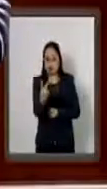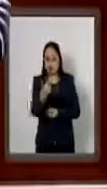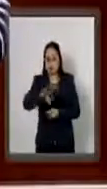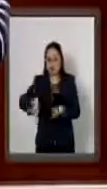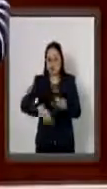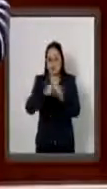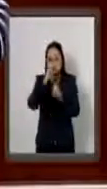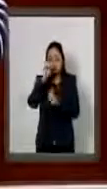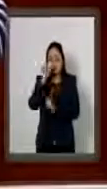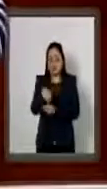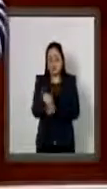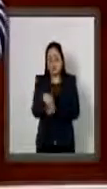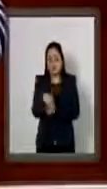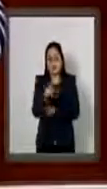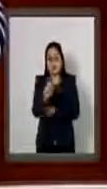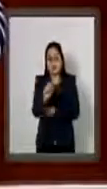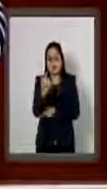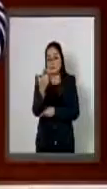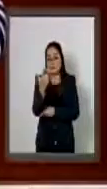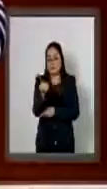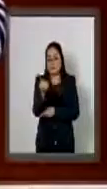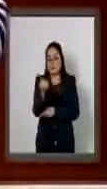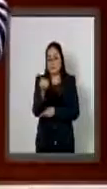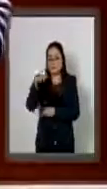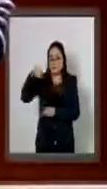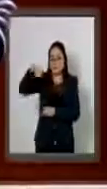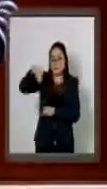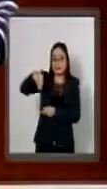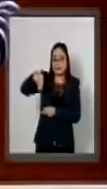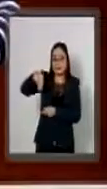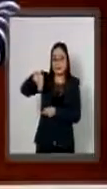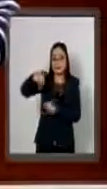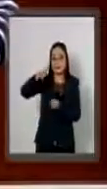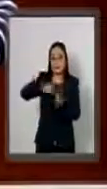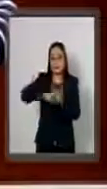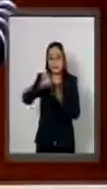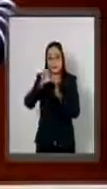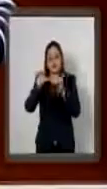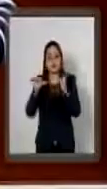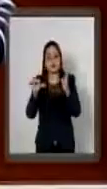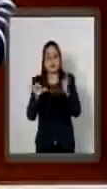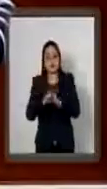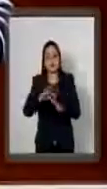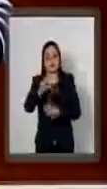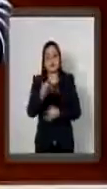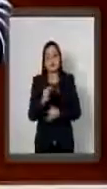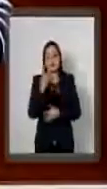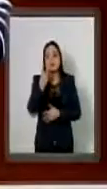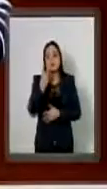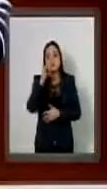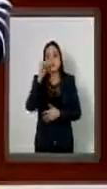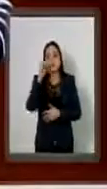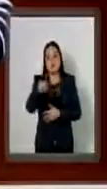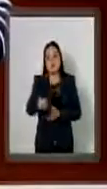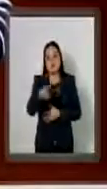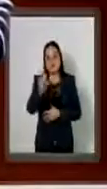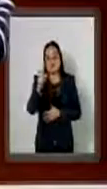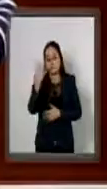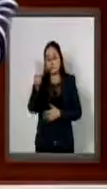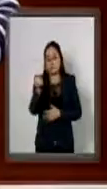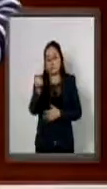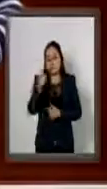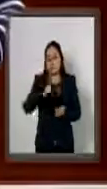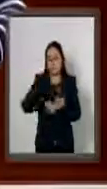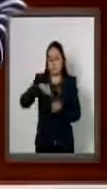una fracción, 29M, al artículo 73, fracción